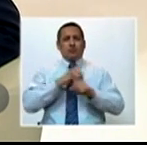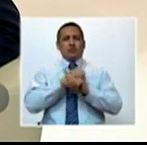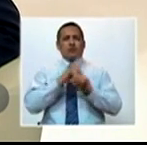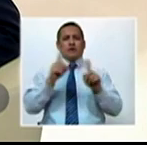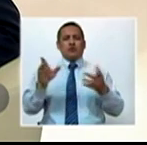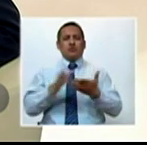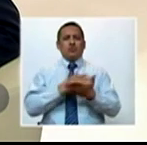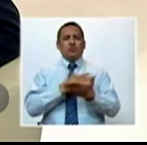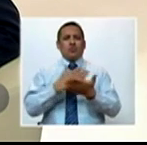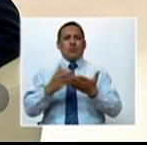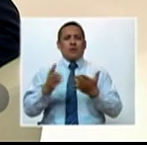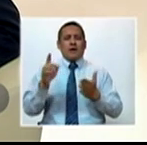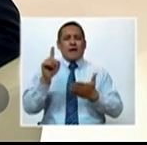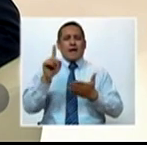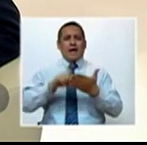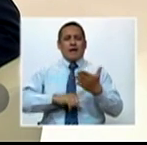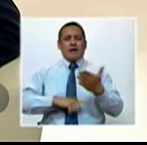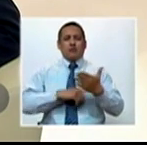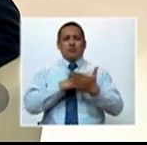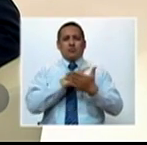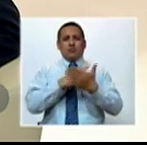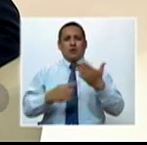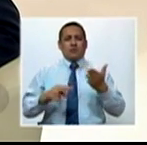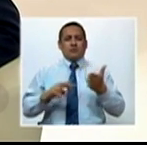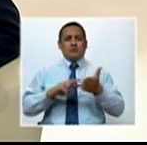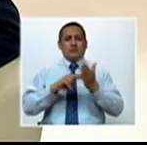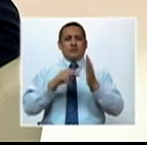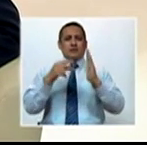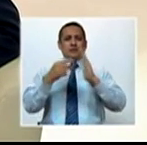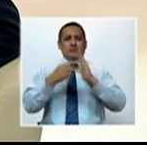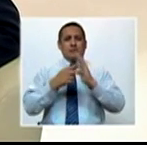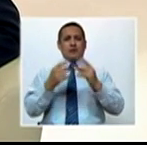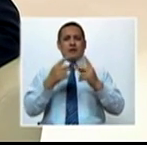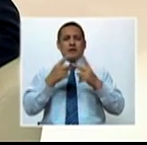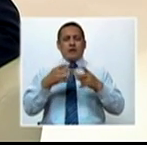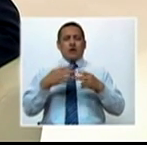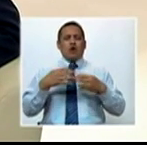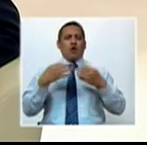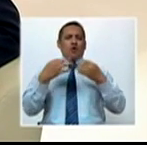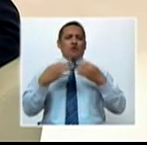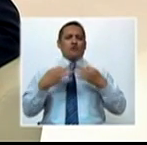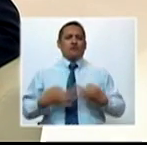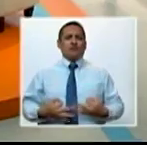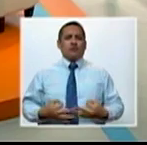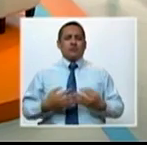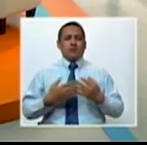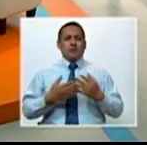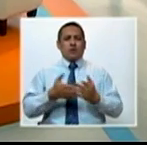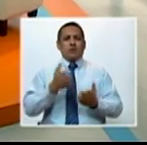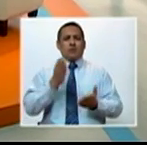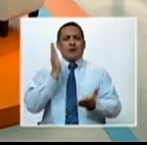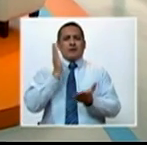es decir, él está conforme con la condena de 4 años,